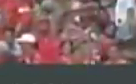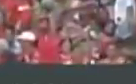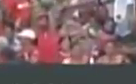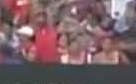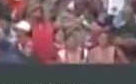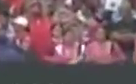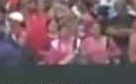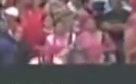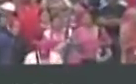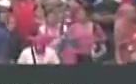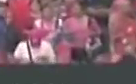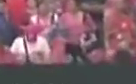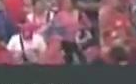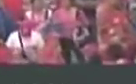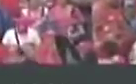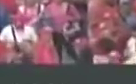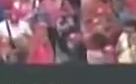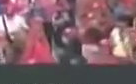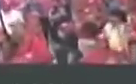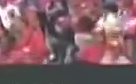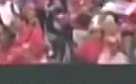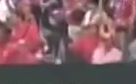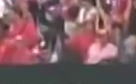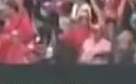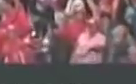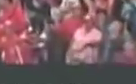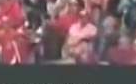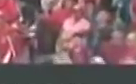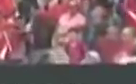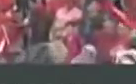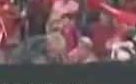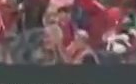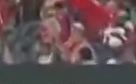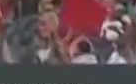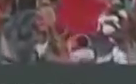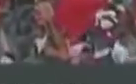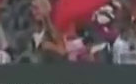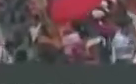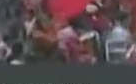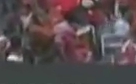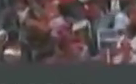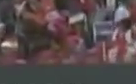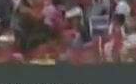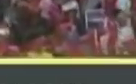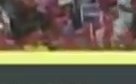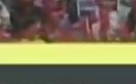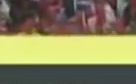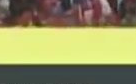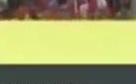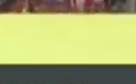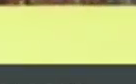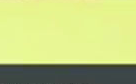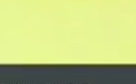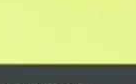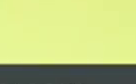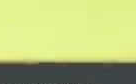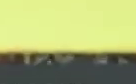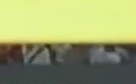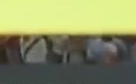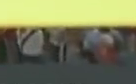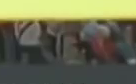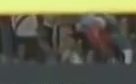se mete con Maduro se mete con el pueblo. Y nosotros, el pueblo, estamos